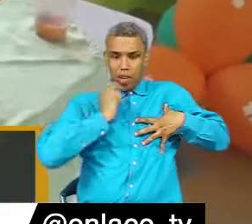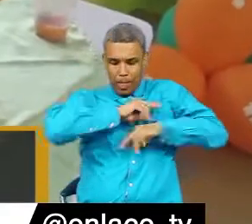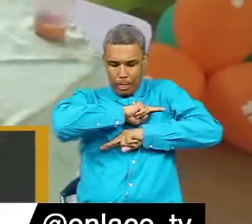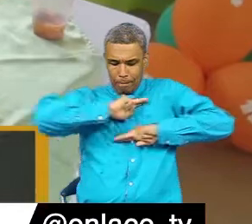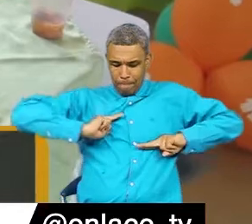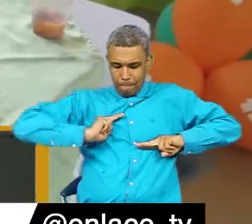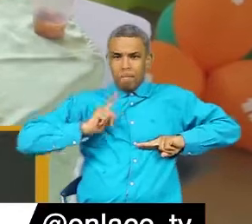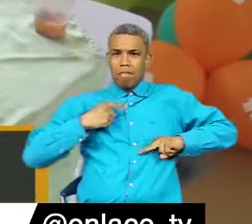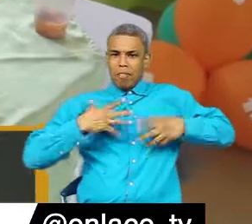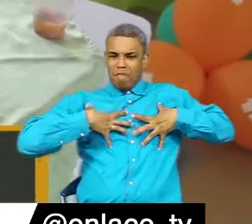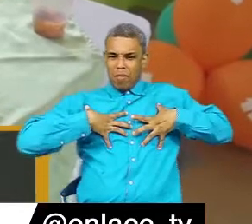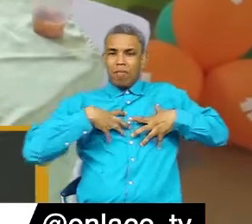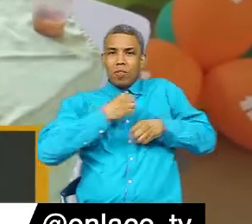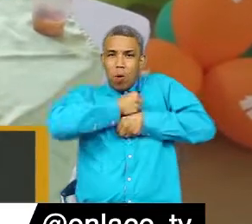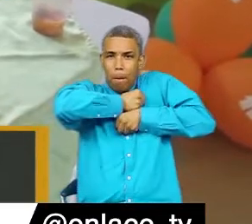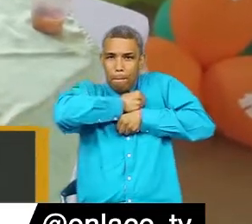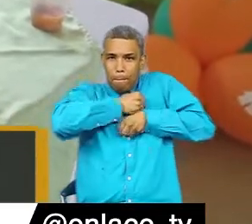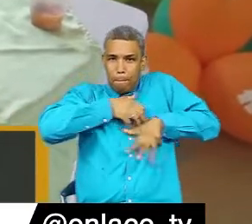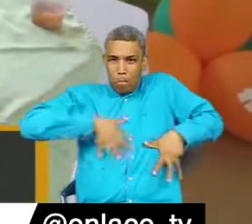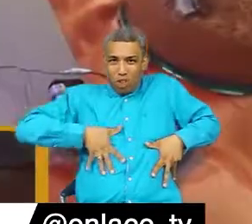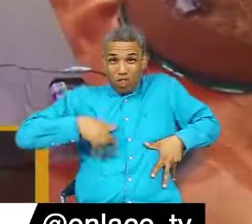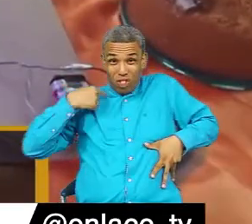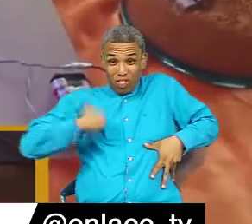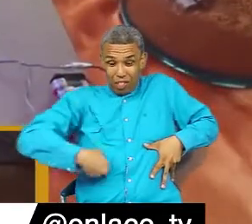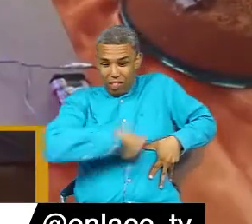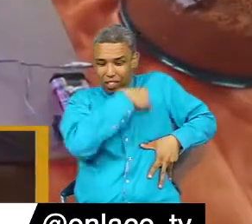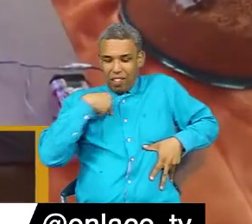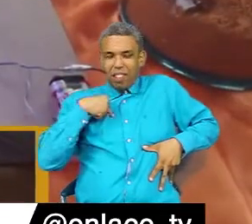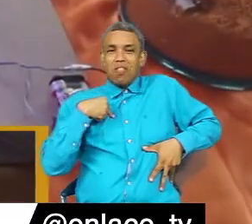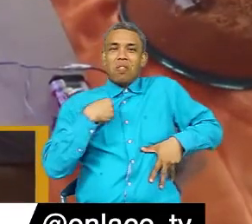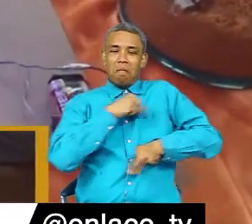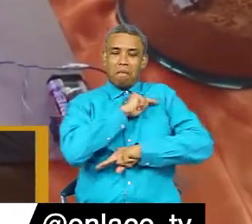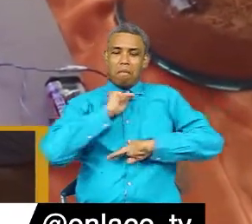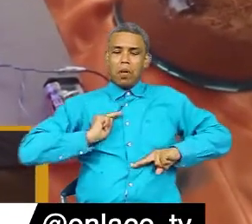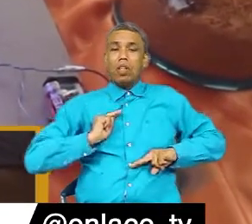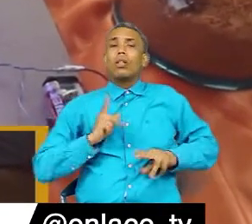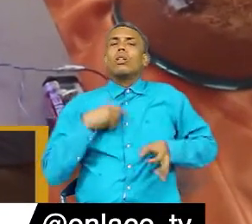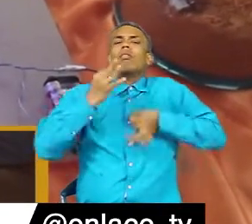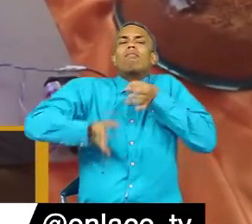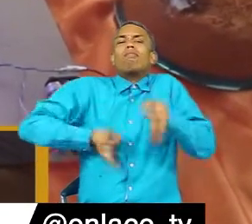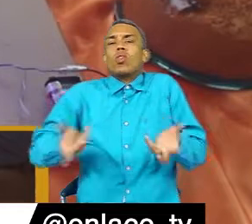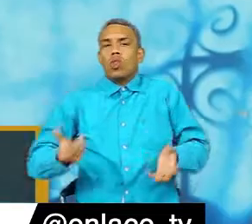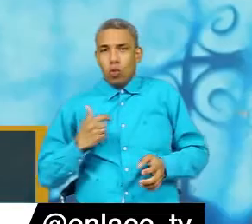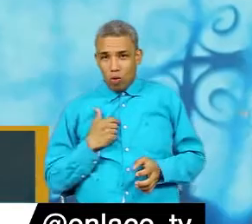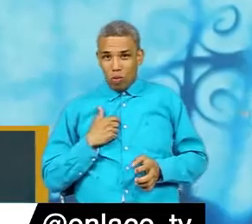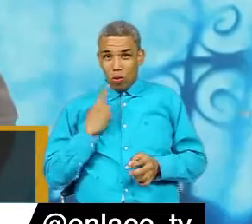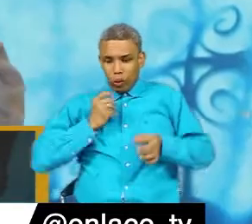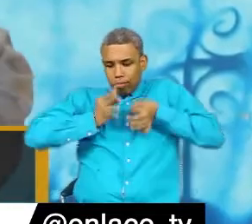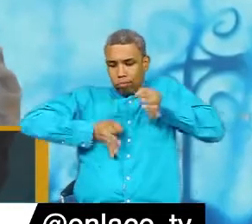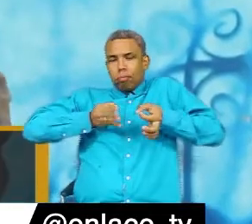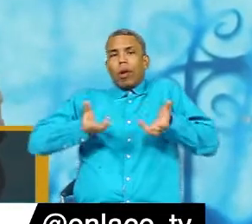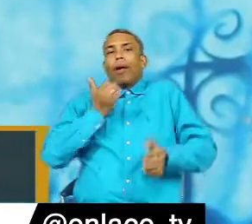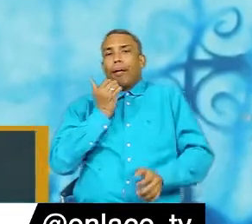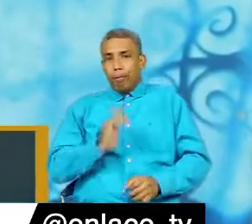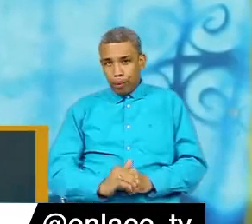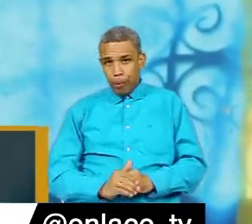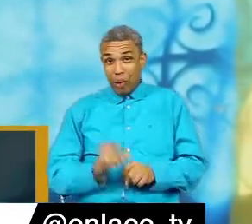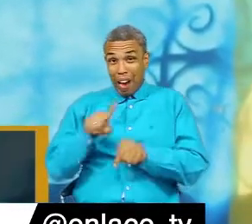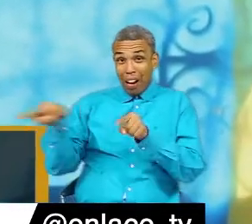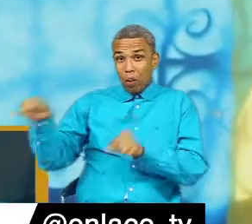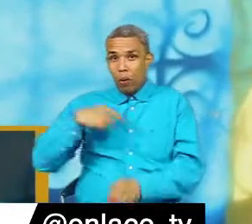pulmones se encuentran unos órganos llamados bronquiolos. ¿Cómo cuidarnos el sistema respiratorio? No acercarnos a las